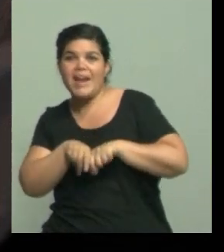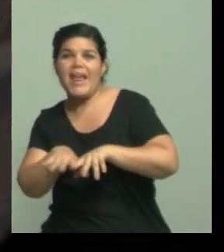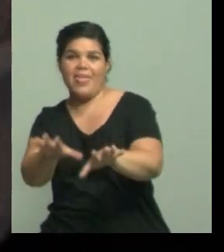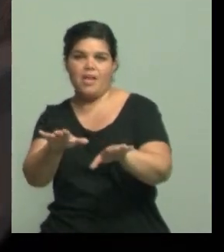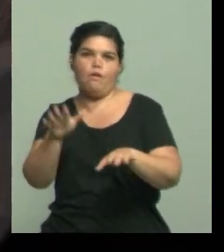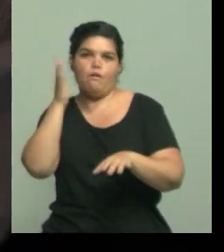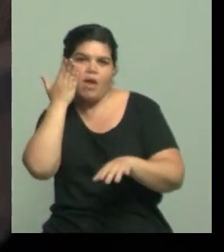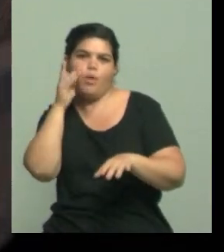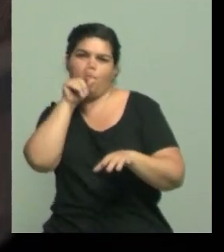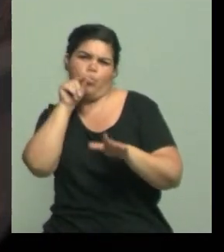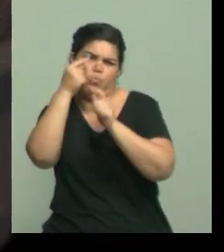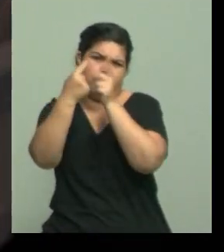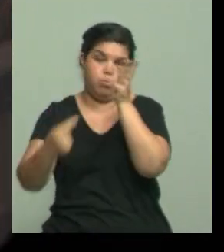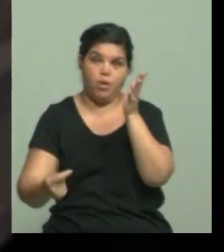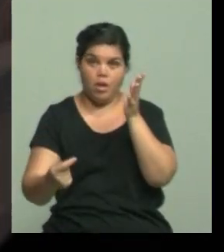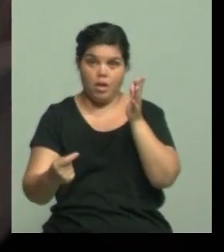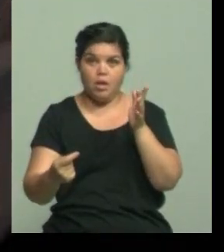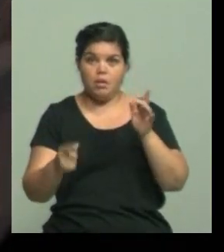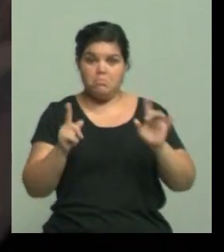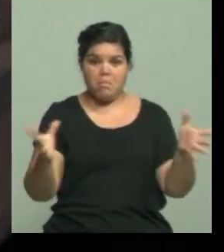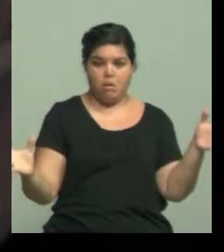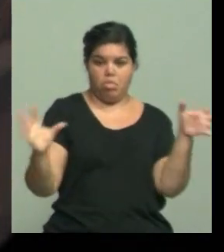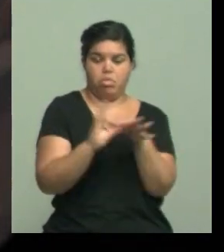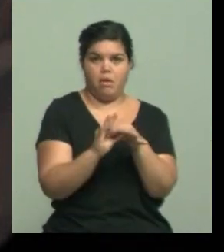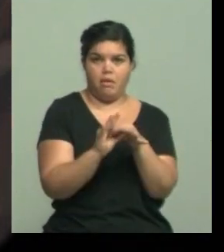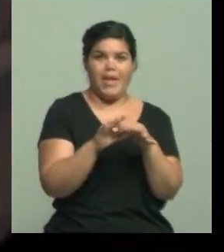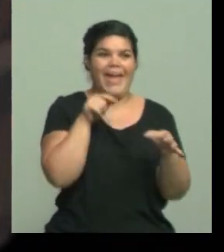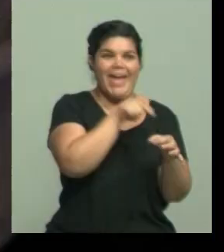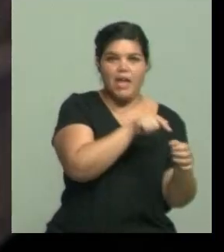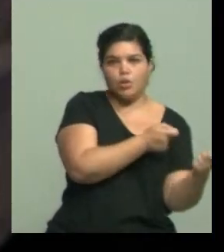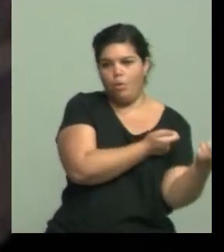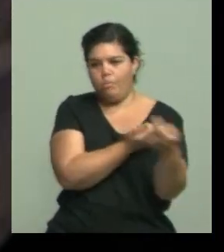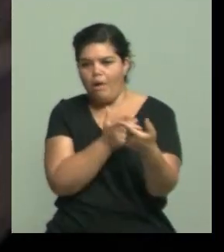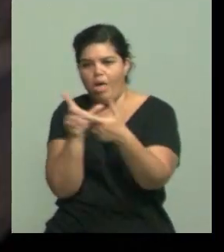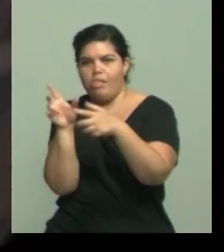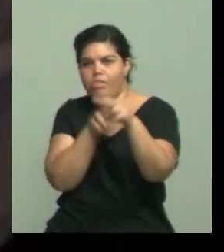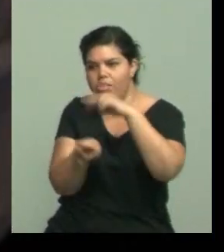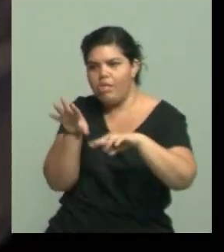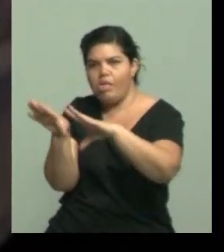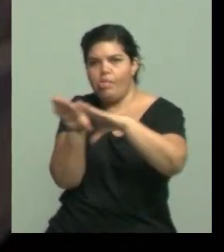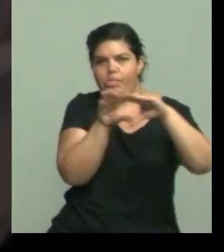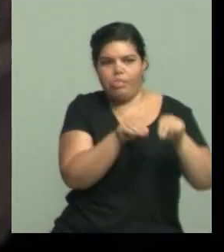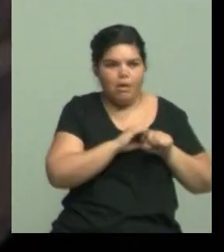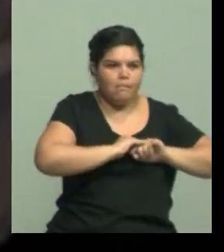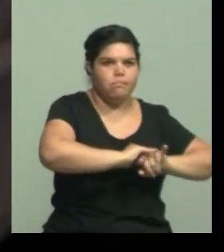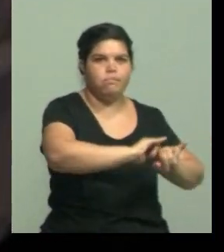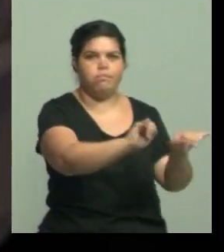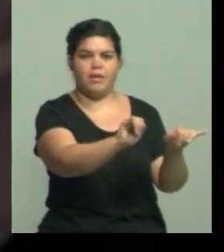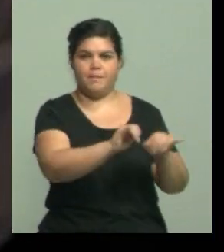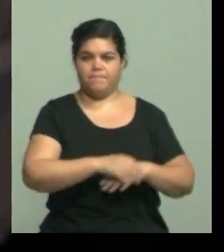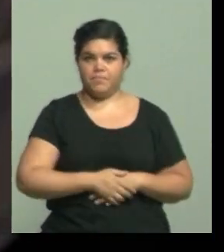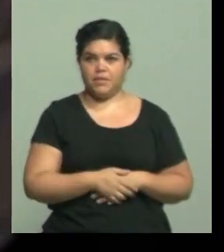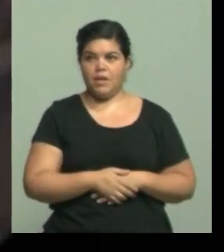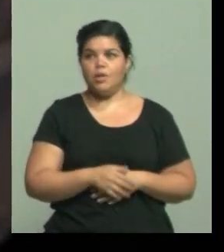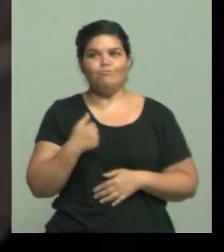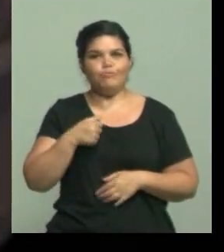distintos usuarios, porque ya no es un tema de este es mi canal, vos venís y te sentás en tu living a verme,